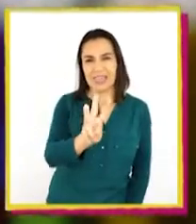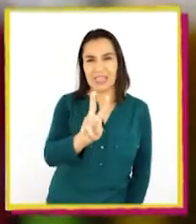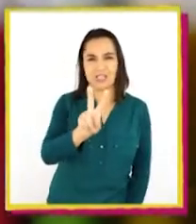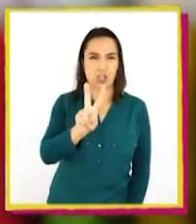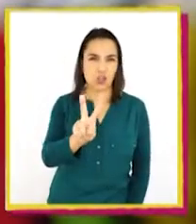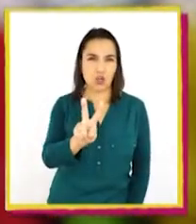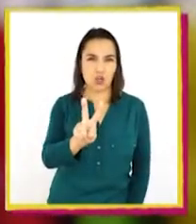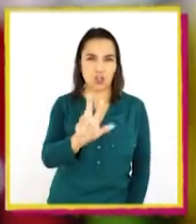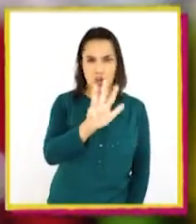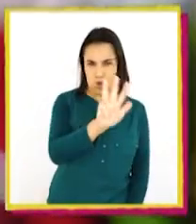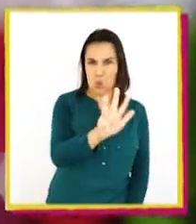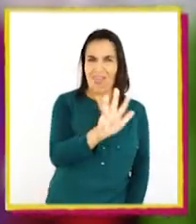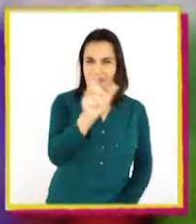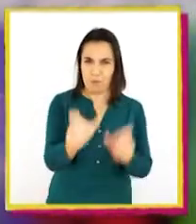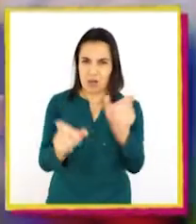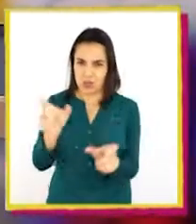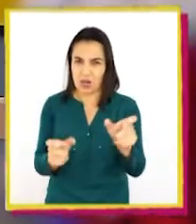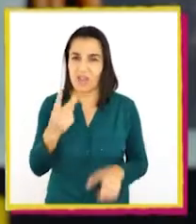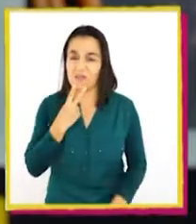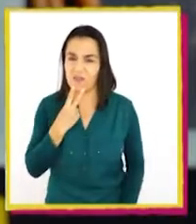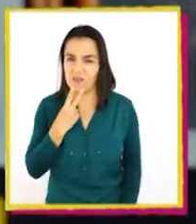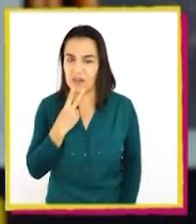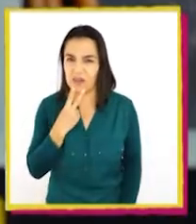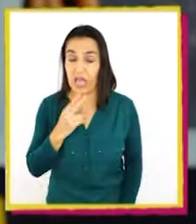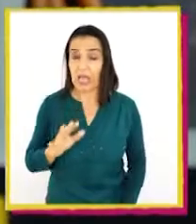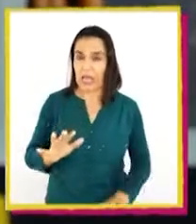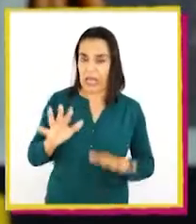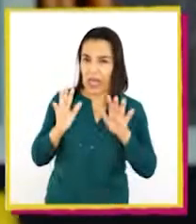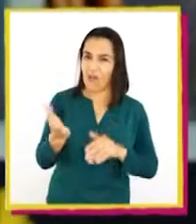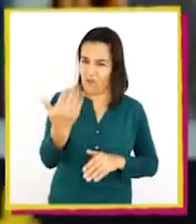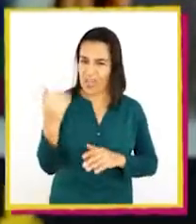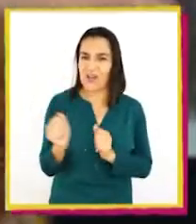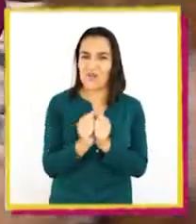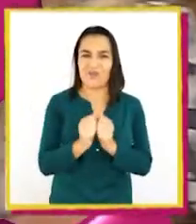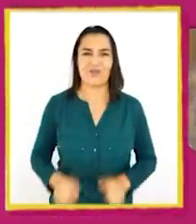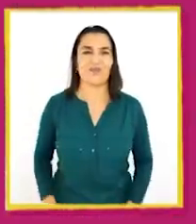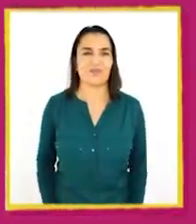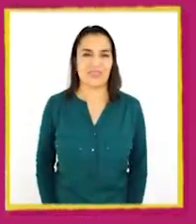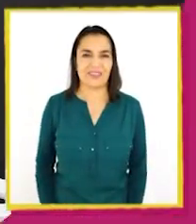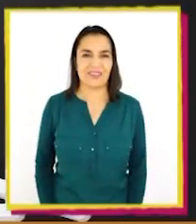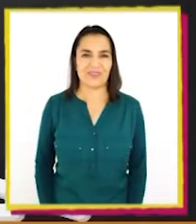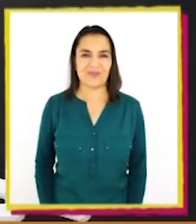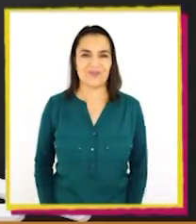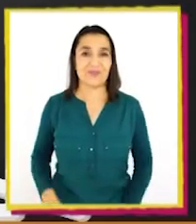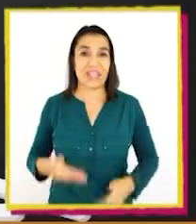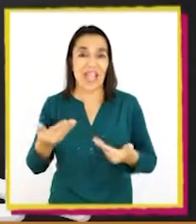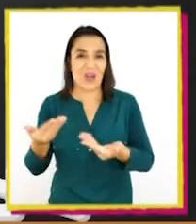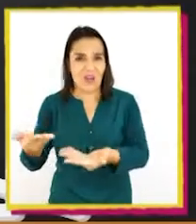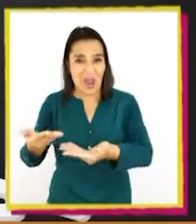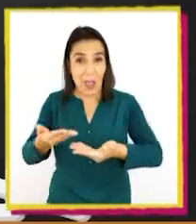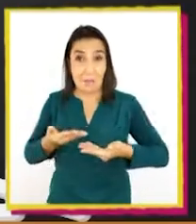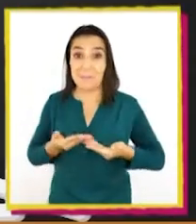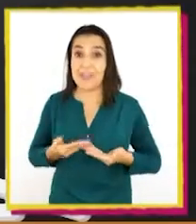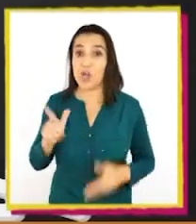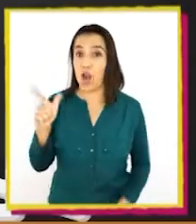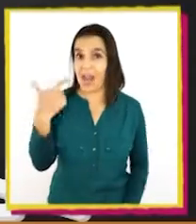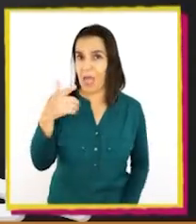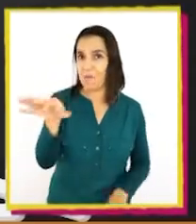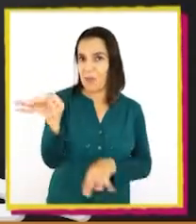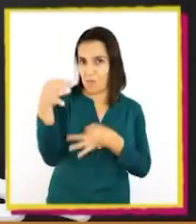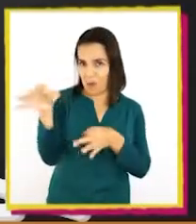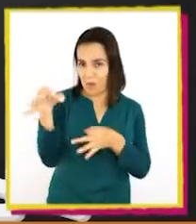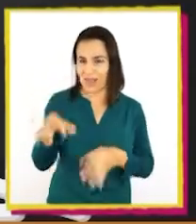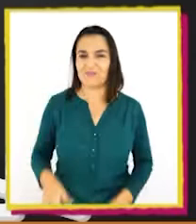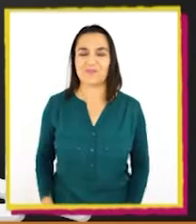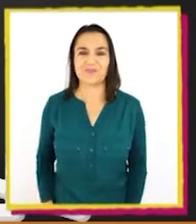3, 2, 9 habitantes. ¡Ah! ¡Venga conmigo! Ahora los invito a que tomen un lápiz y un